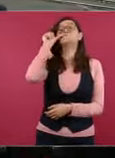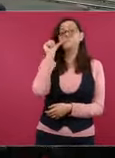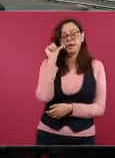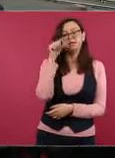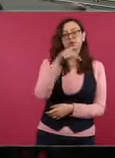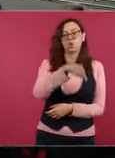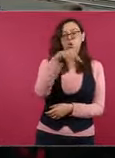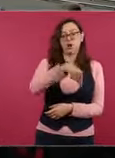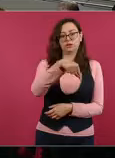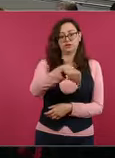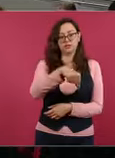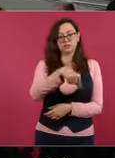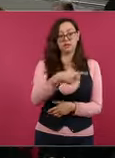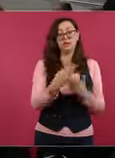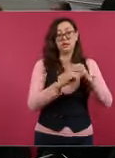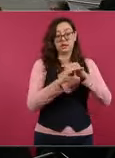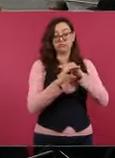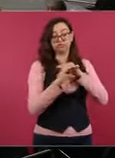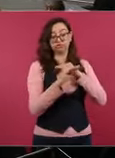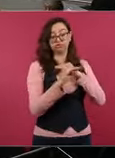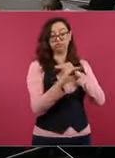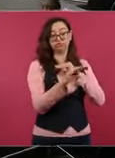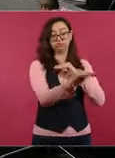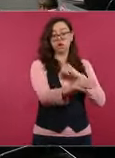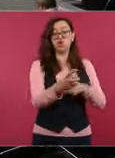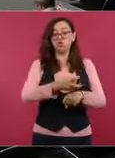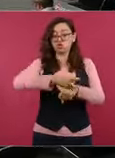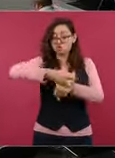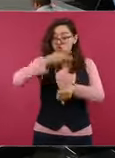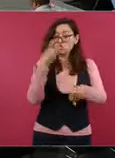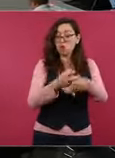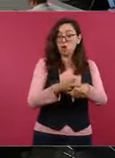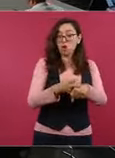porque cada año se hunde.